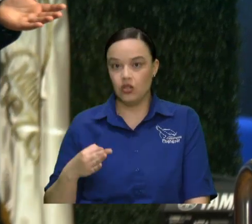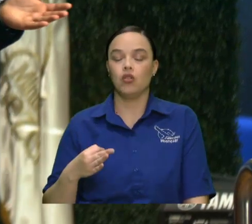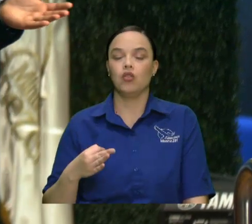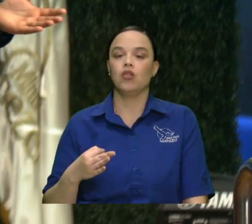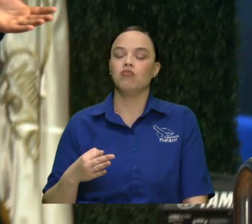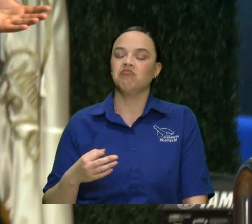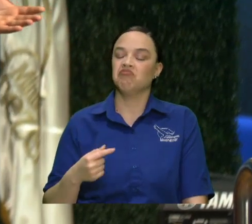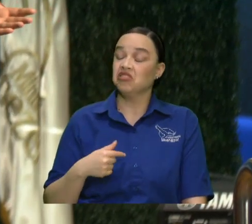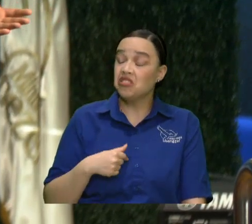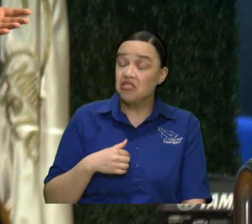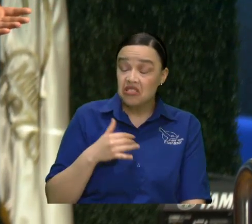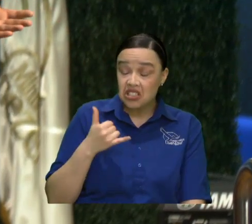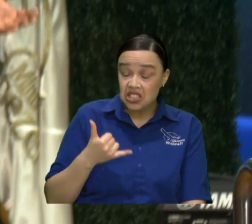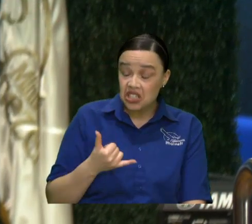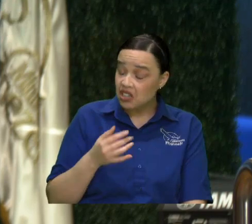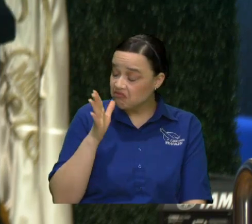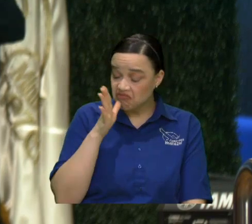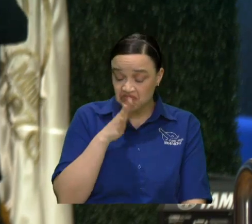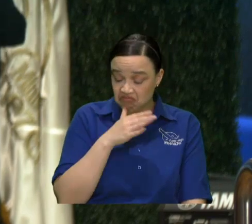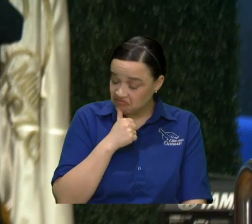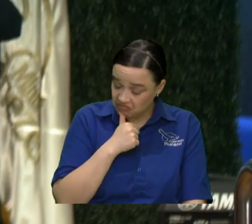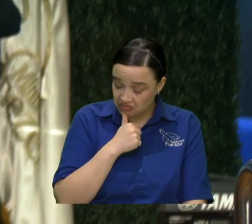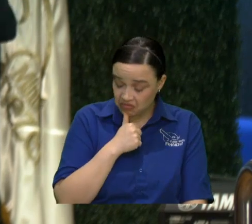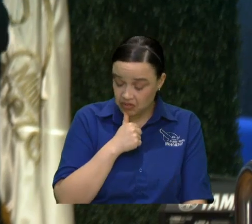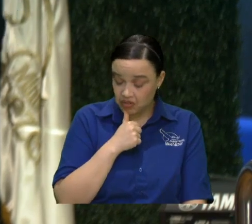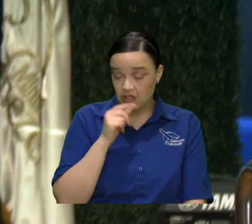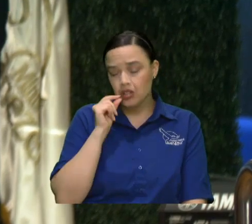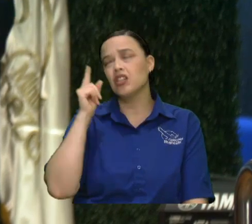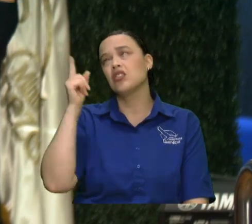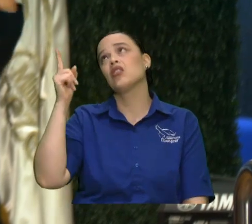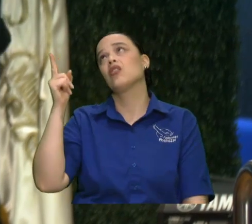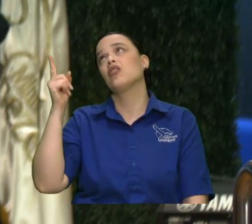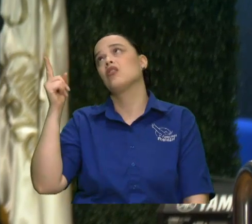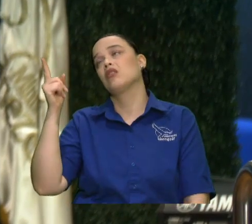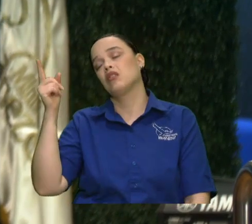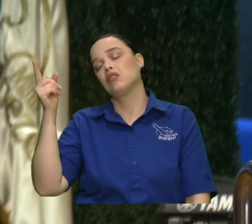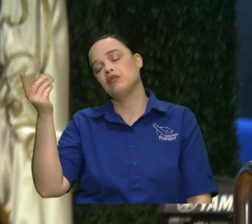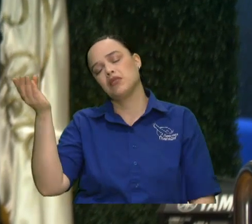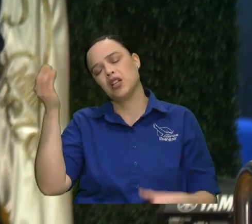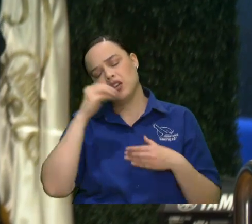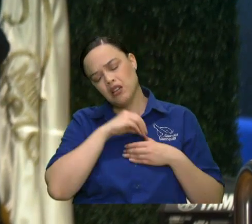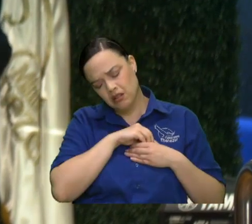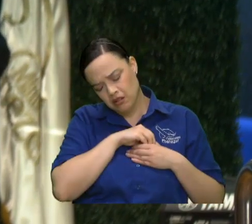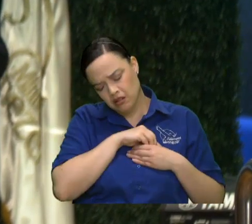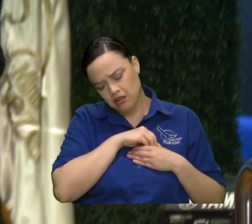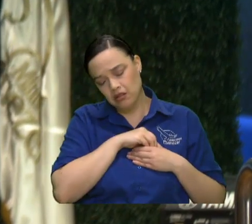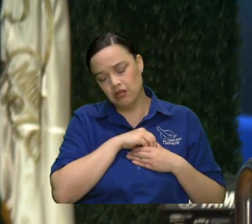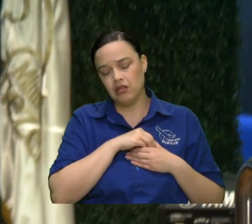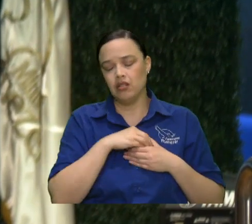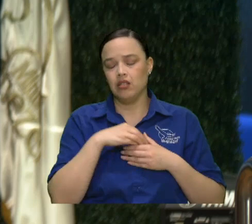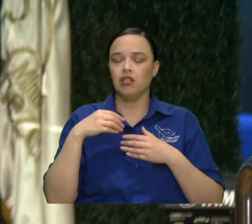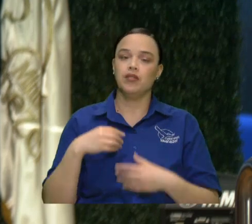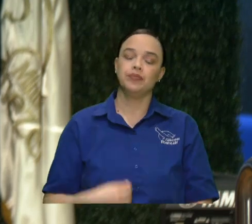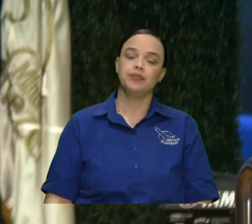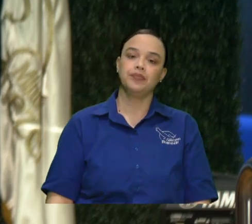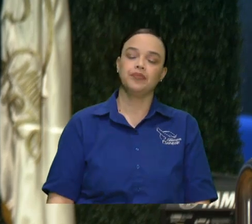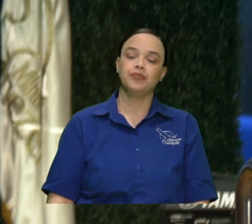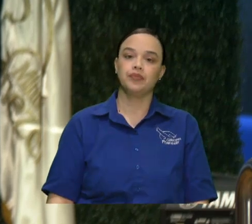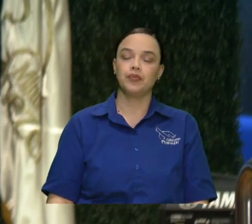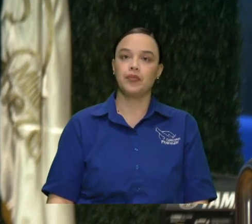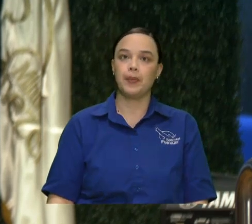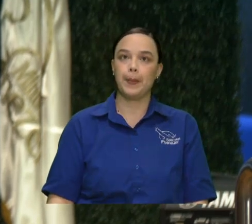puedo con esto ven por favor y trae un renuevo de donde no hay nada por hacer